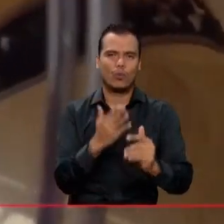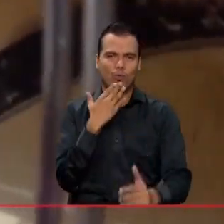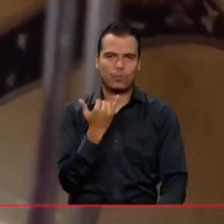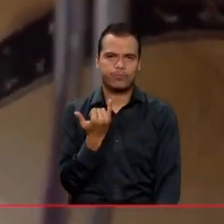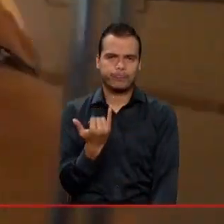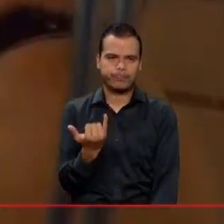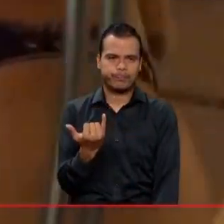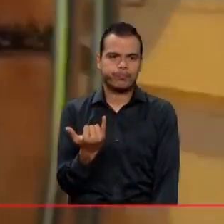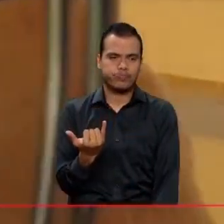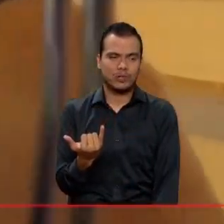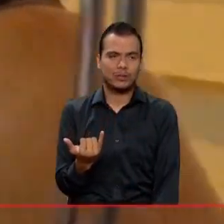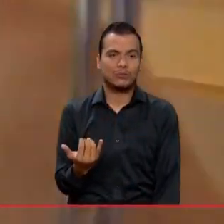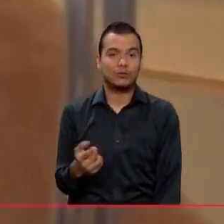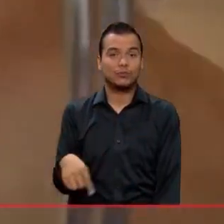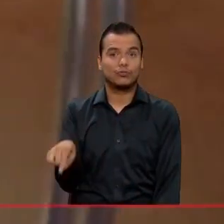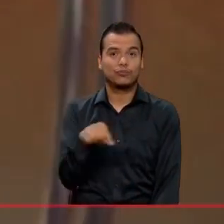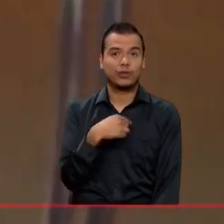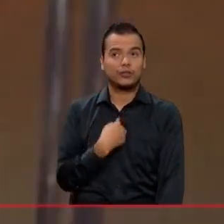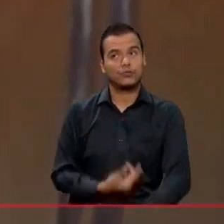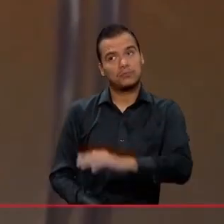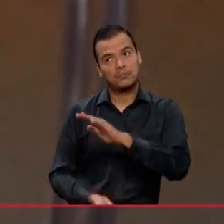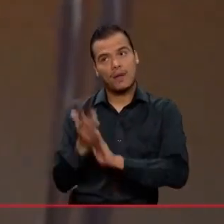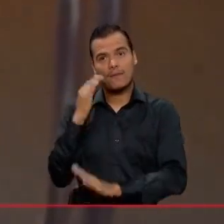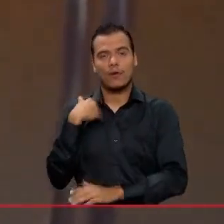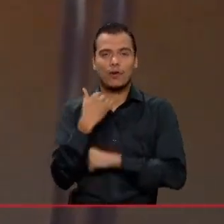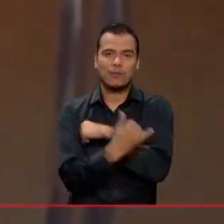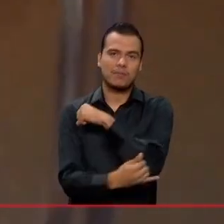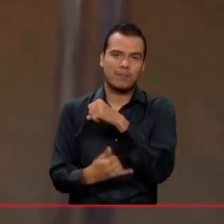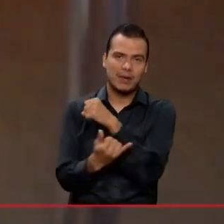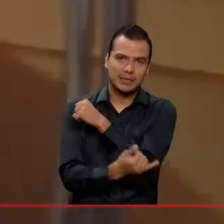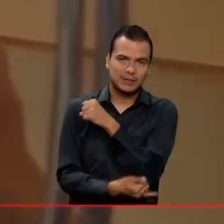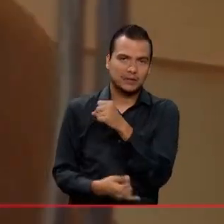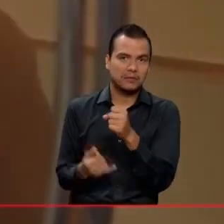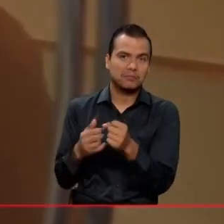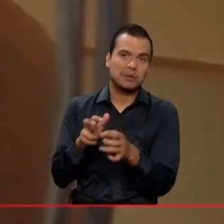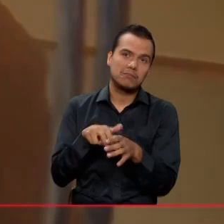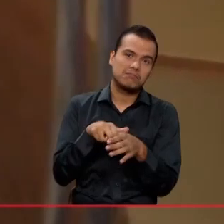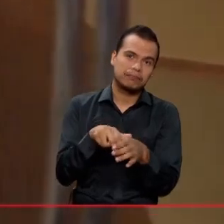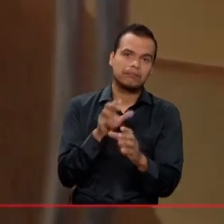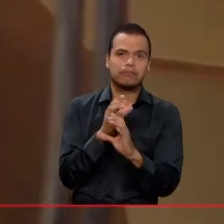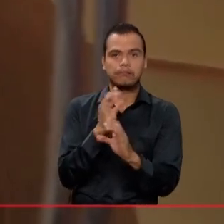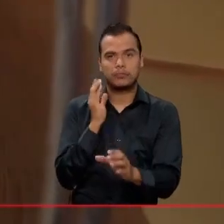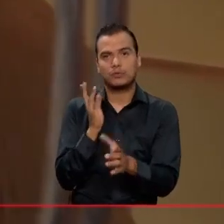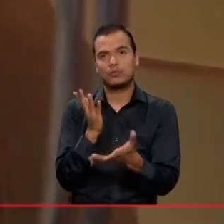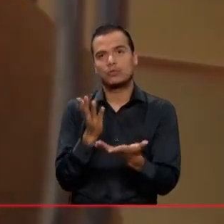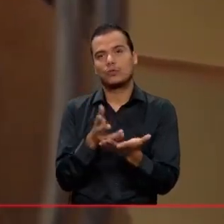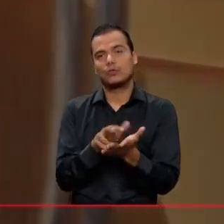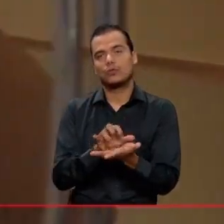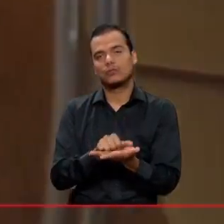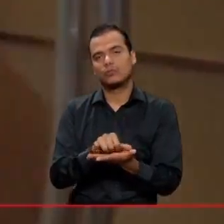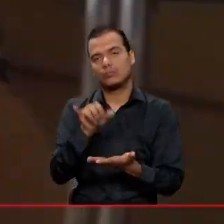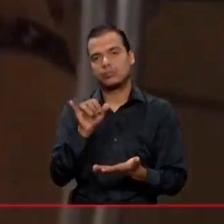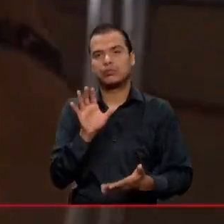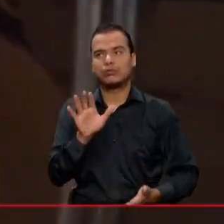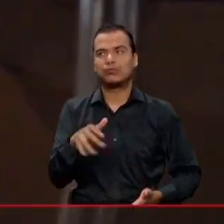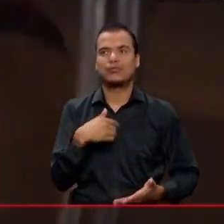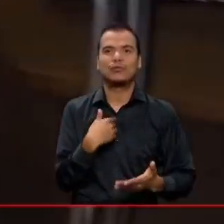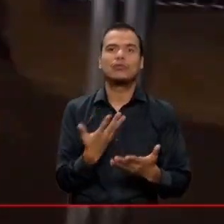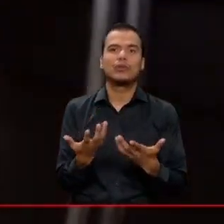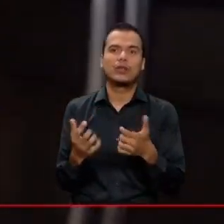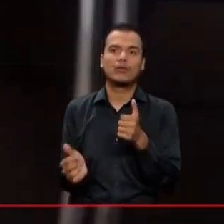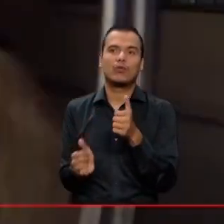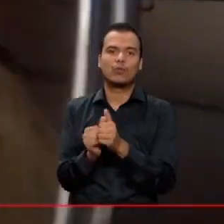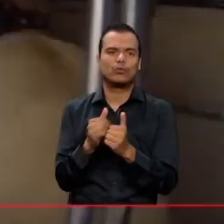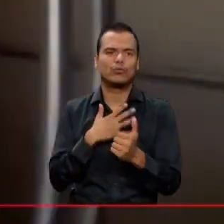los viajeros y los tenedores de las mascotas deben verificar, primero, para tener un viaje tranquilo, para tener un